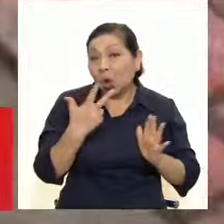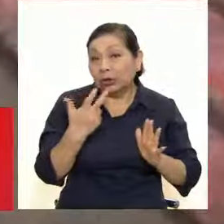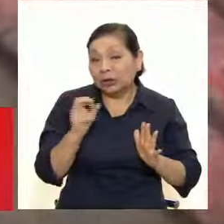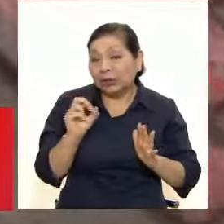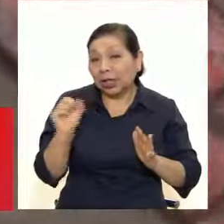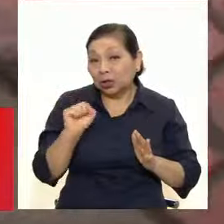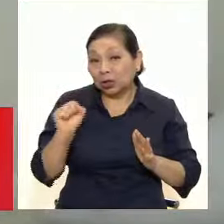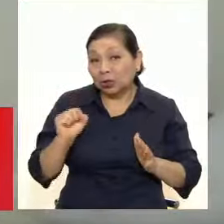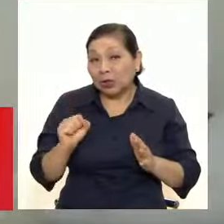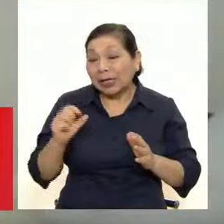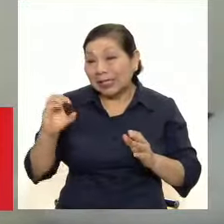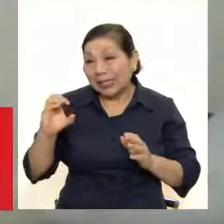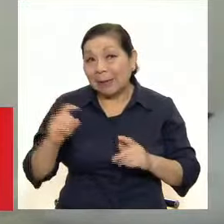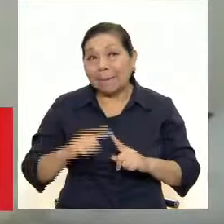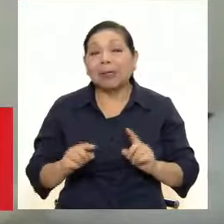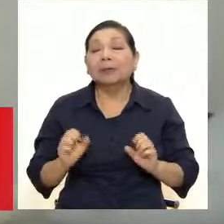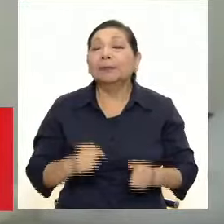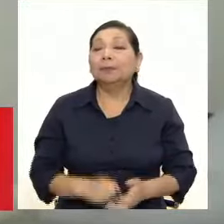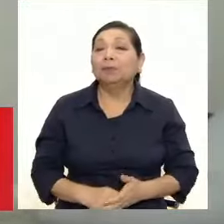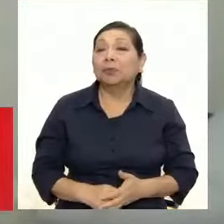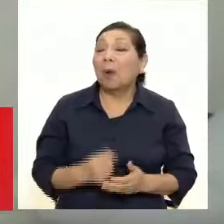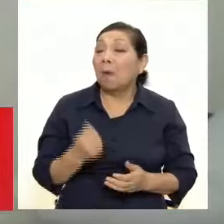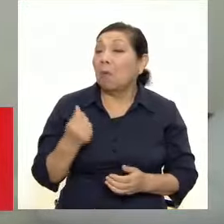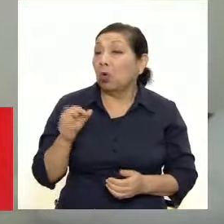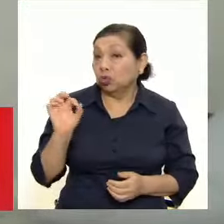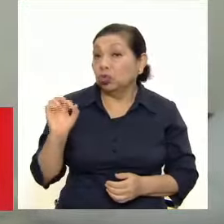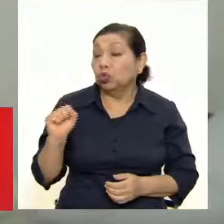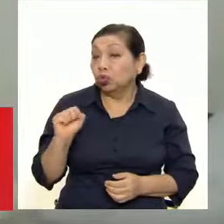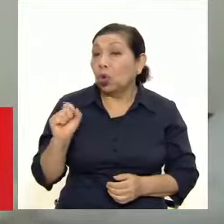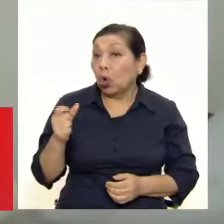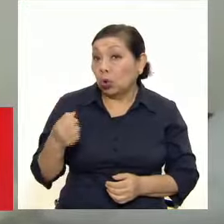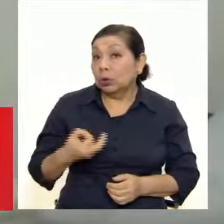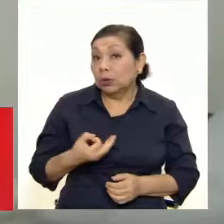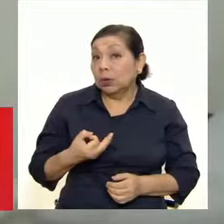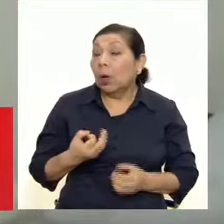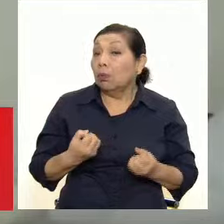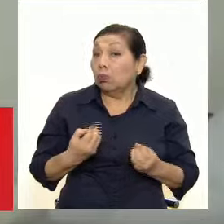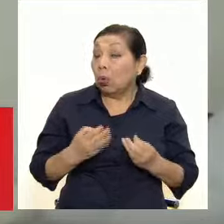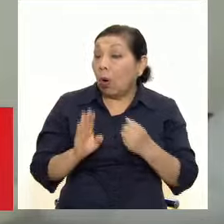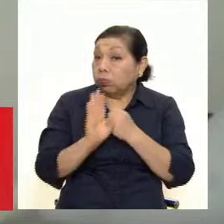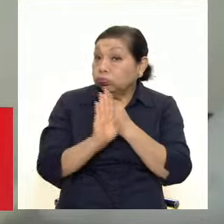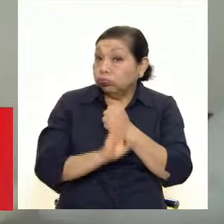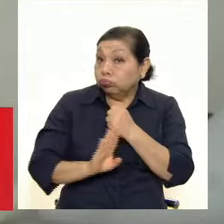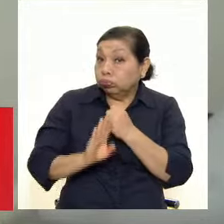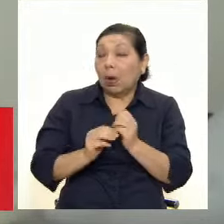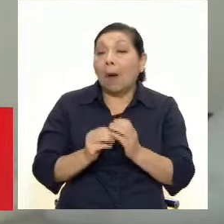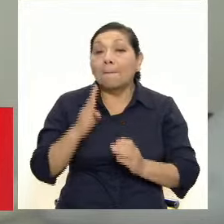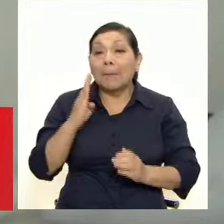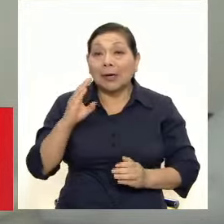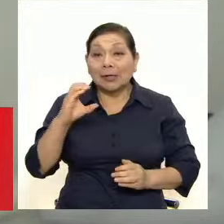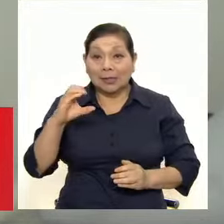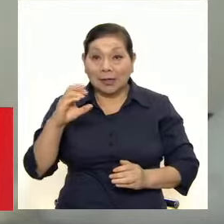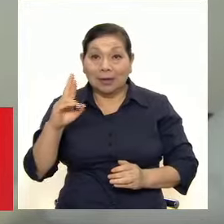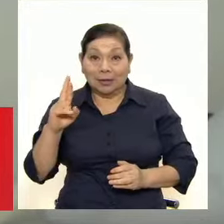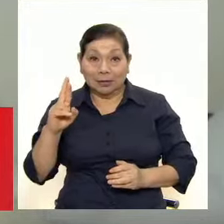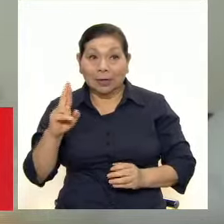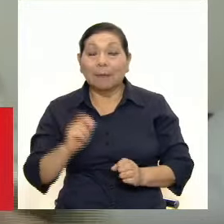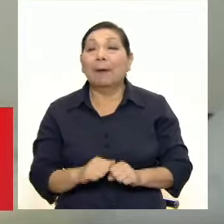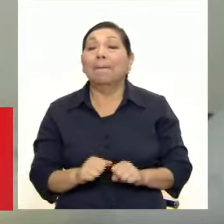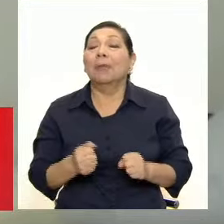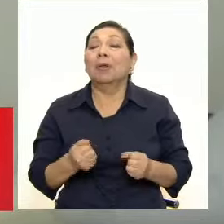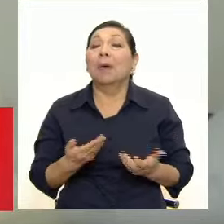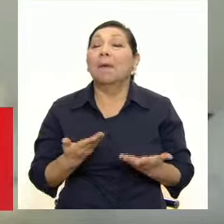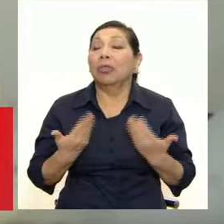80 céntimos. El sol peruano es una moneda que está bastante protegida por el Banco Central peruano.